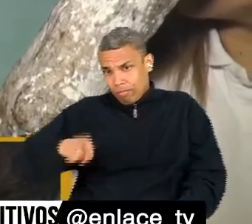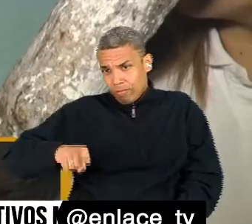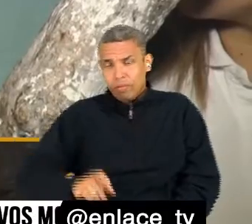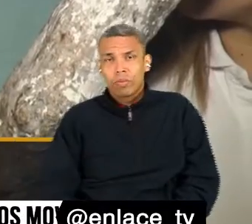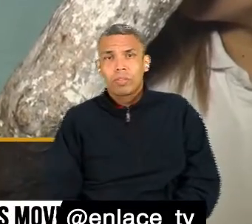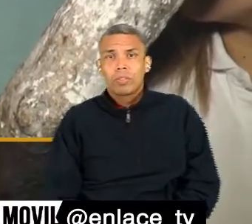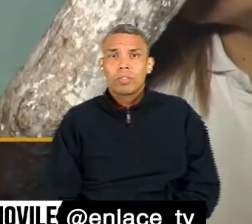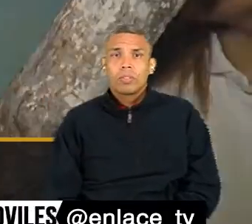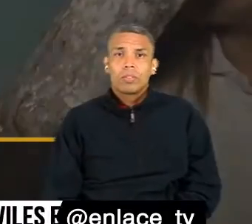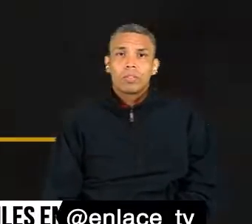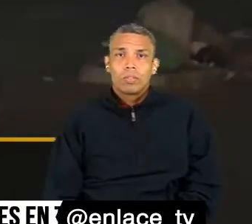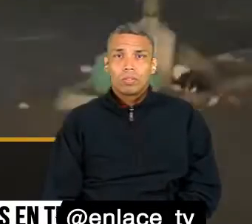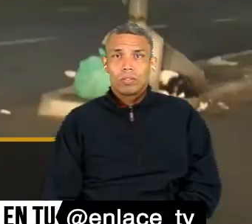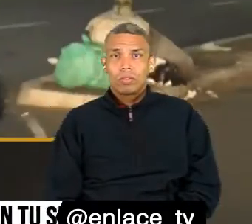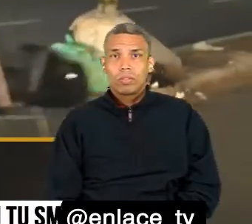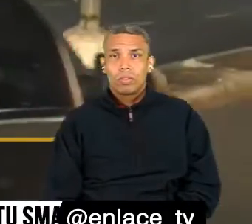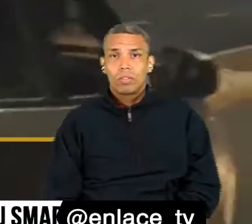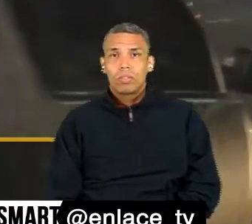no coge el bicho.